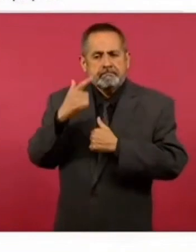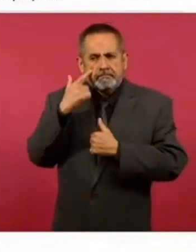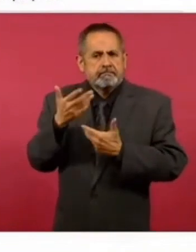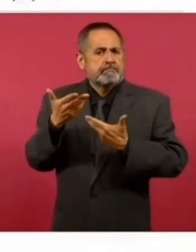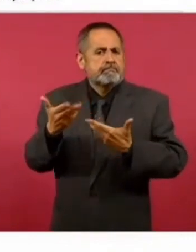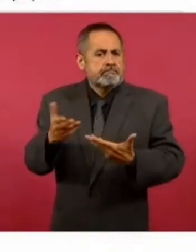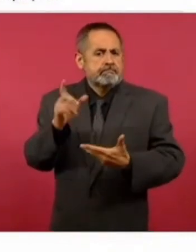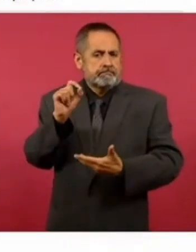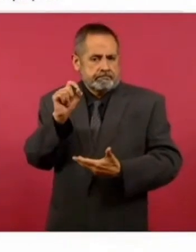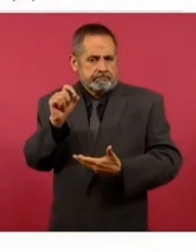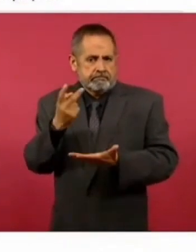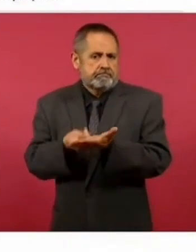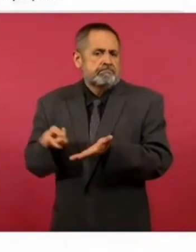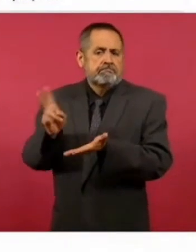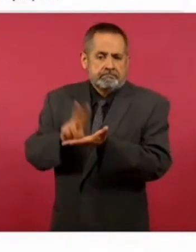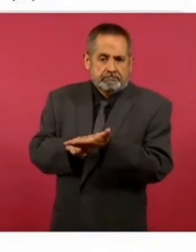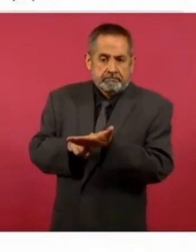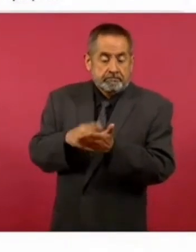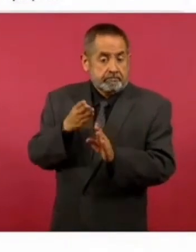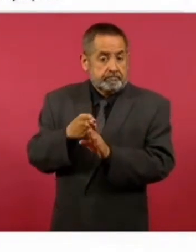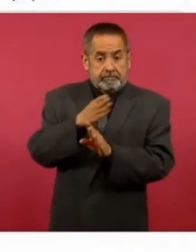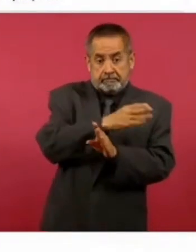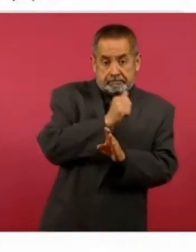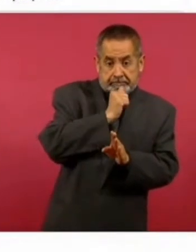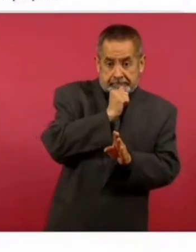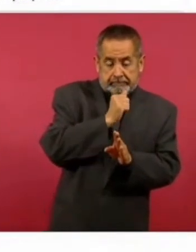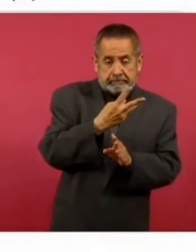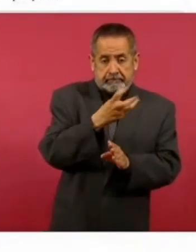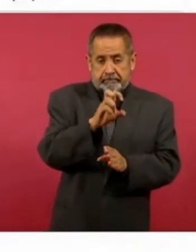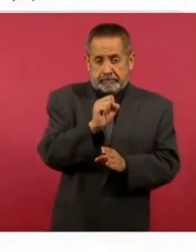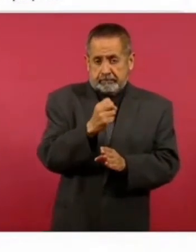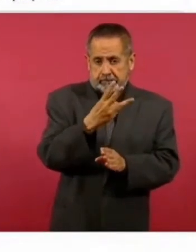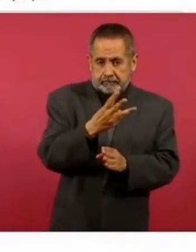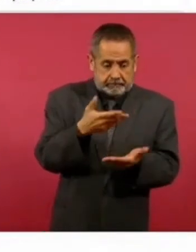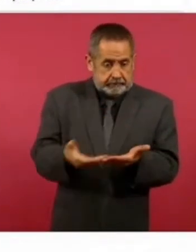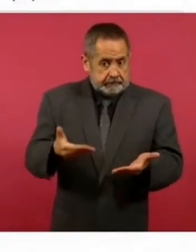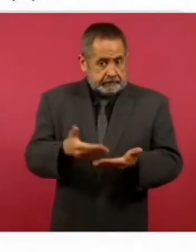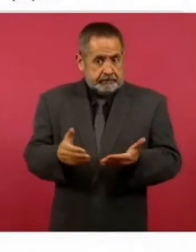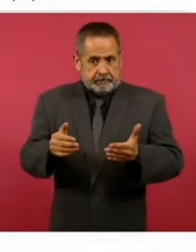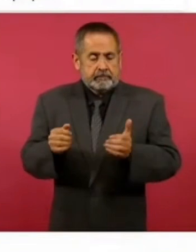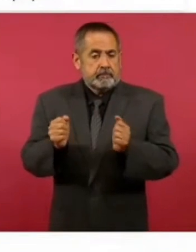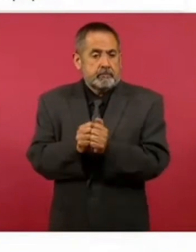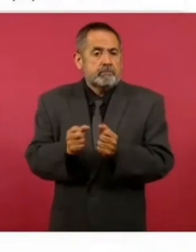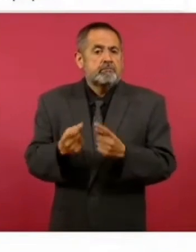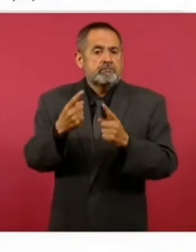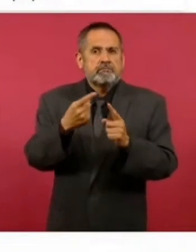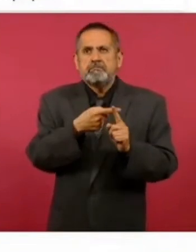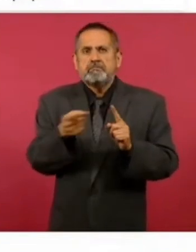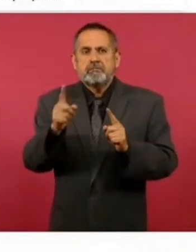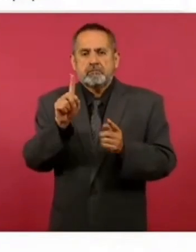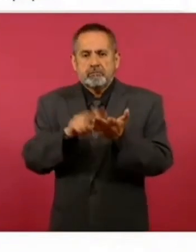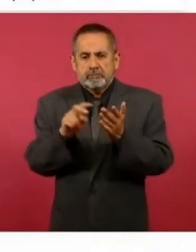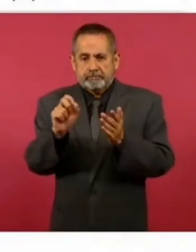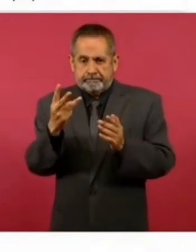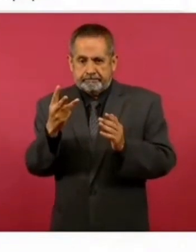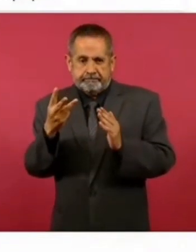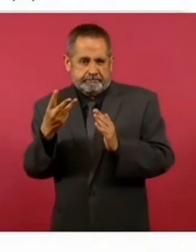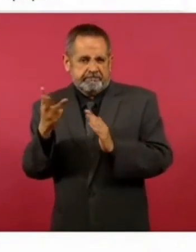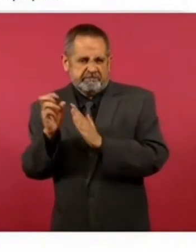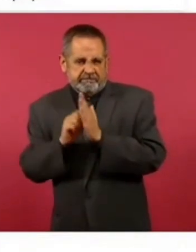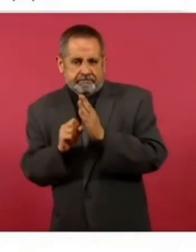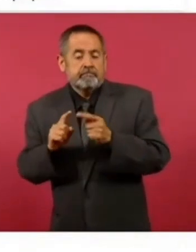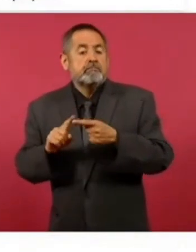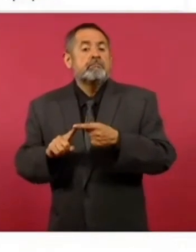más del doble. Antes de iniciar se realizaban 683 cirugías. Hoy, con Indienestar, al primer trimestre del 2023, son